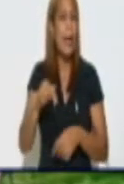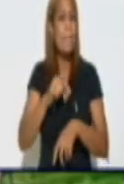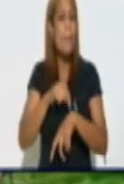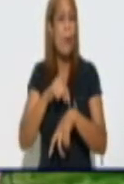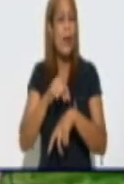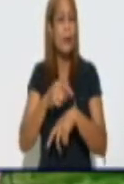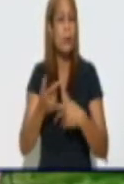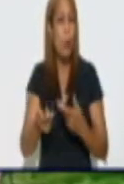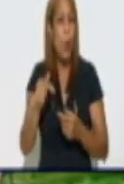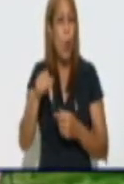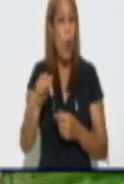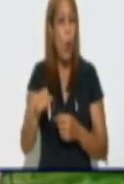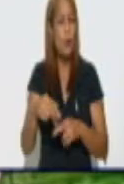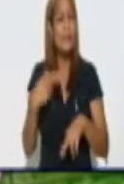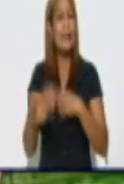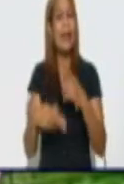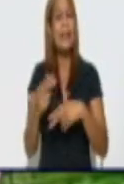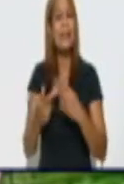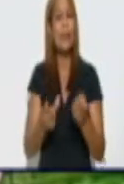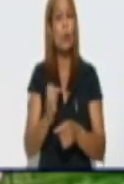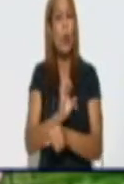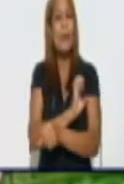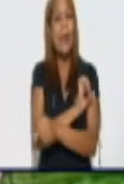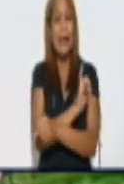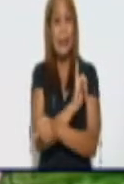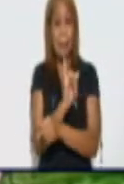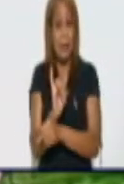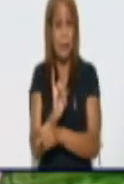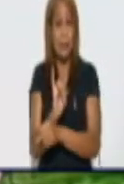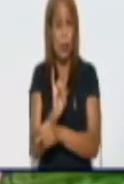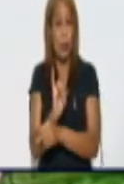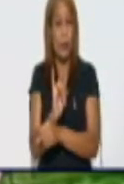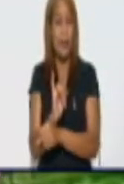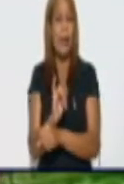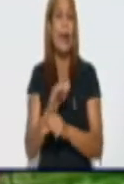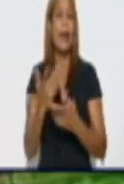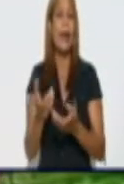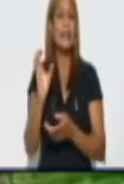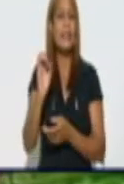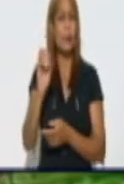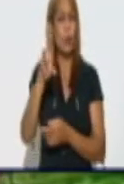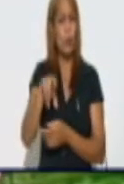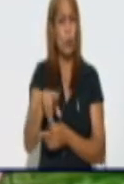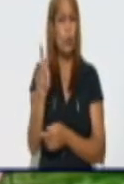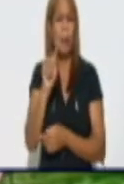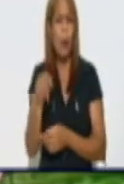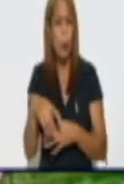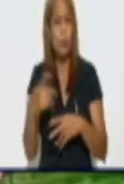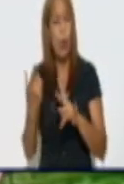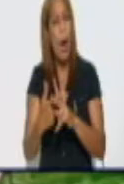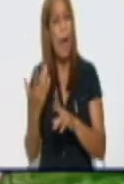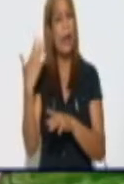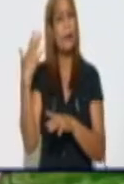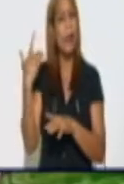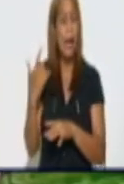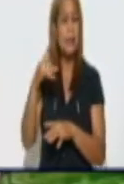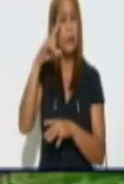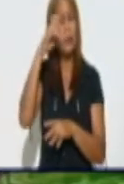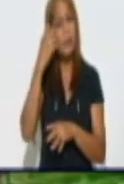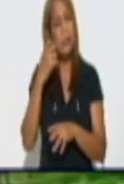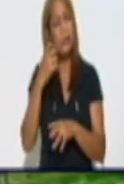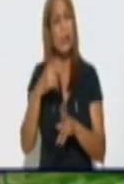inversiones? Digamos, la inversión de redes en Ciro Redondo, ¿hay atraso? ¿Están de acuerdo al cronograma?